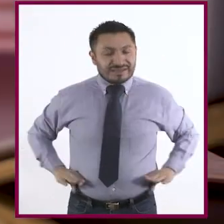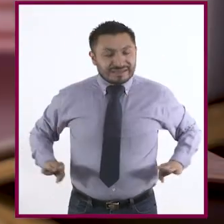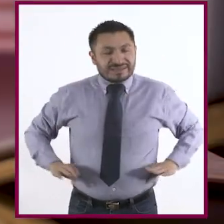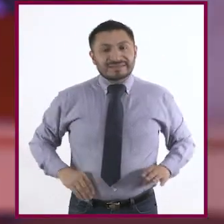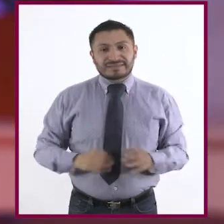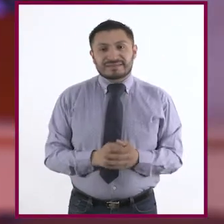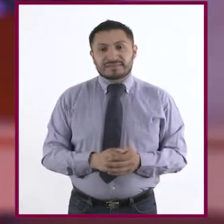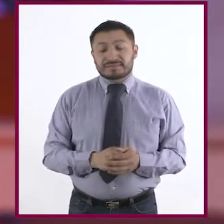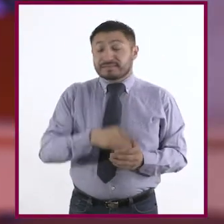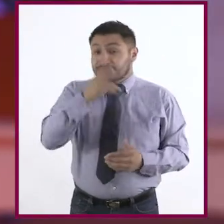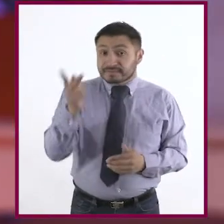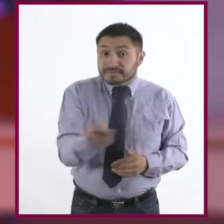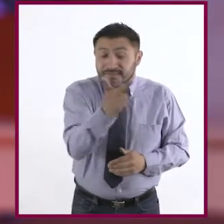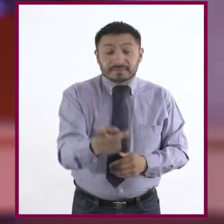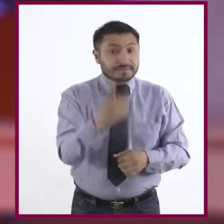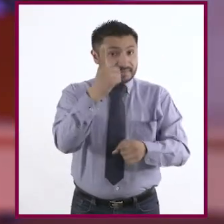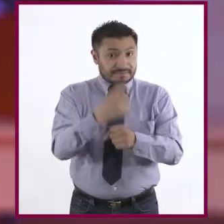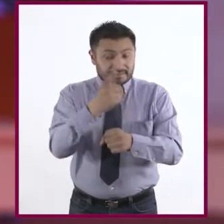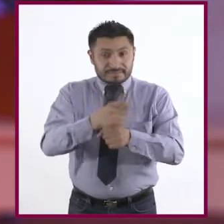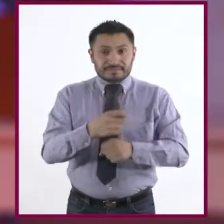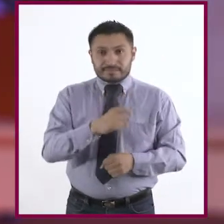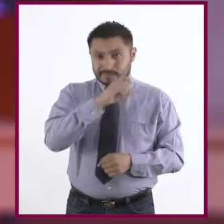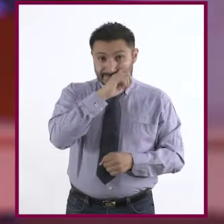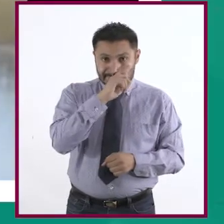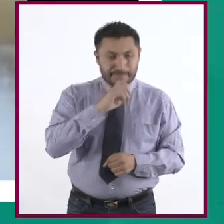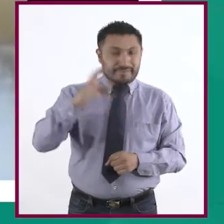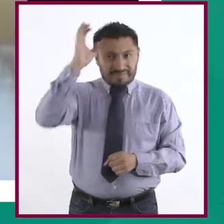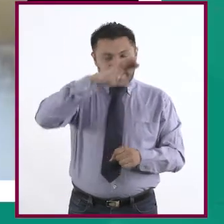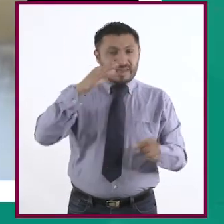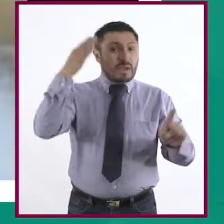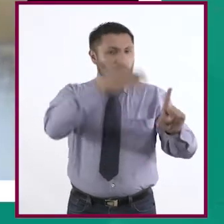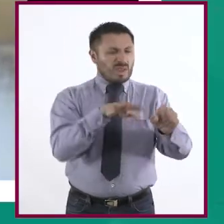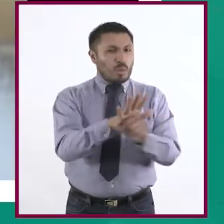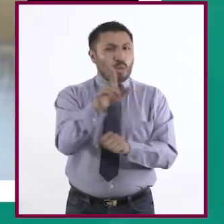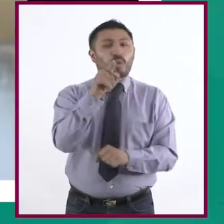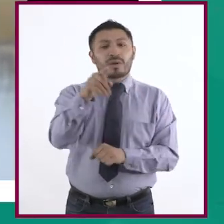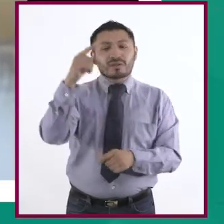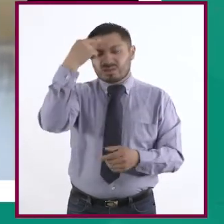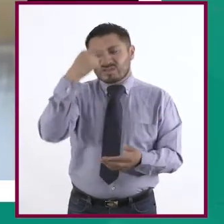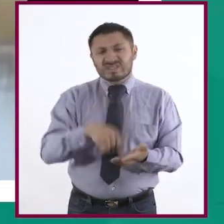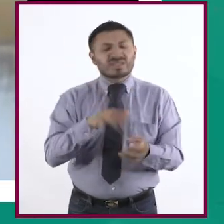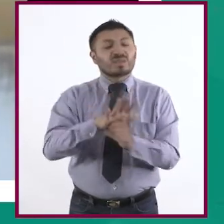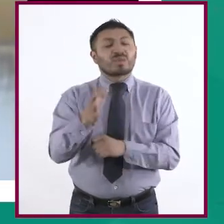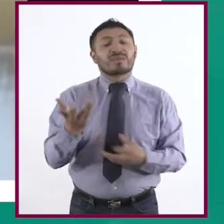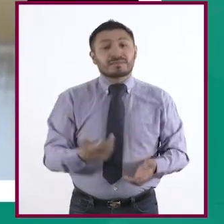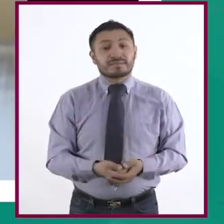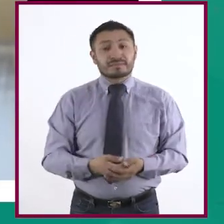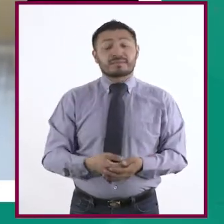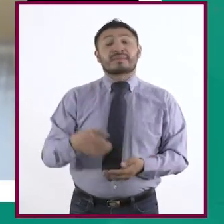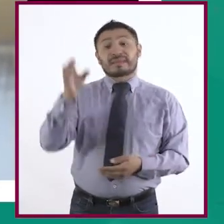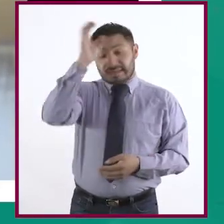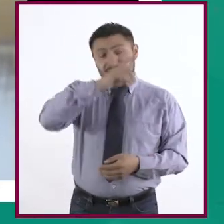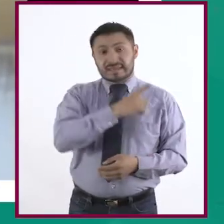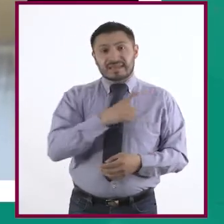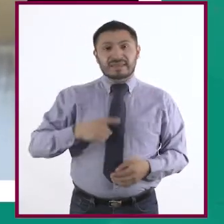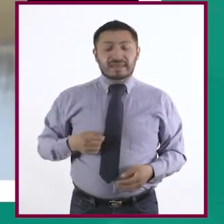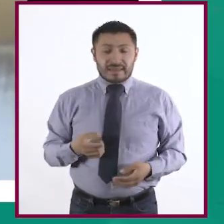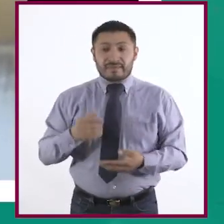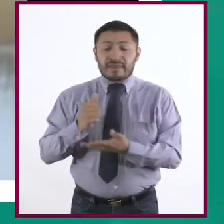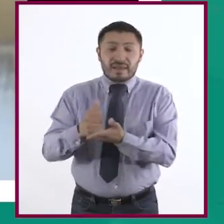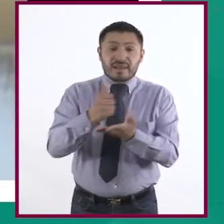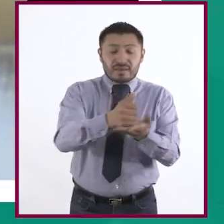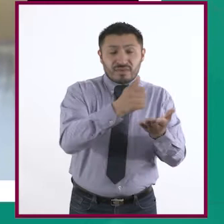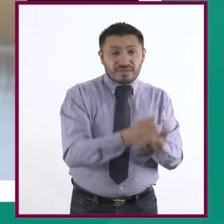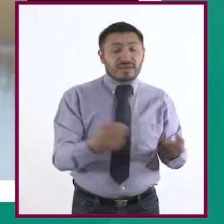pregunta? ¿Para qué creen que debe servir la ciencia? La ciencia debe de responder a las necesidades de la sociedad y a los desafíos